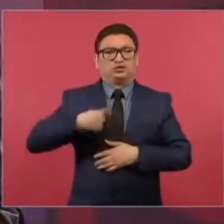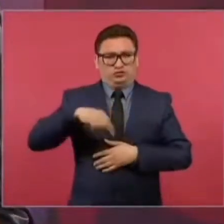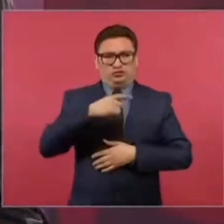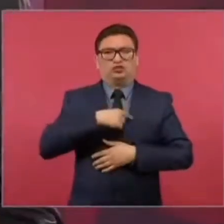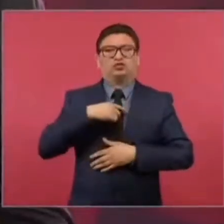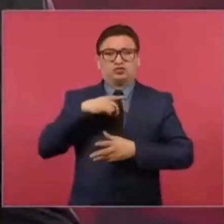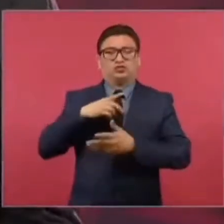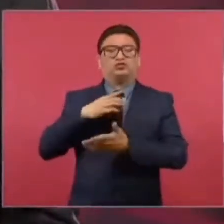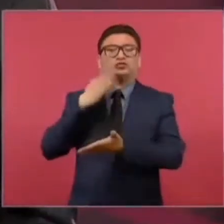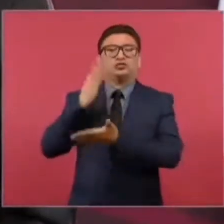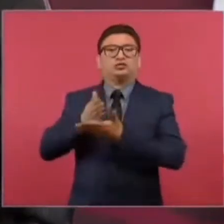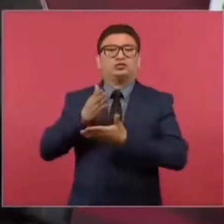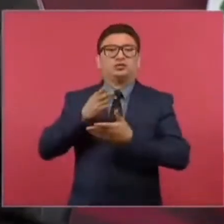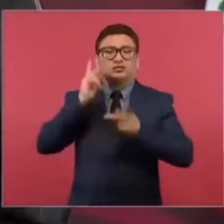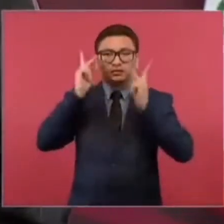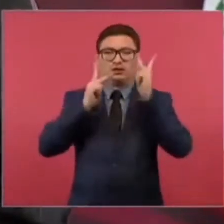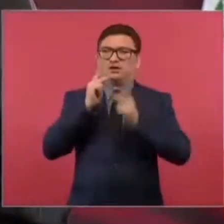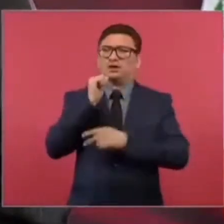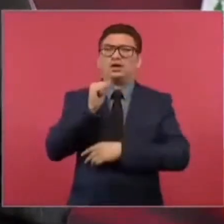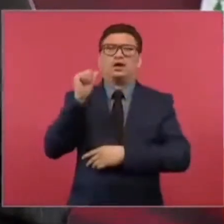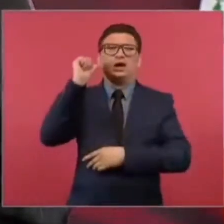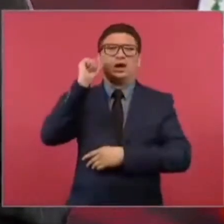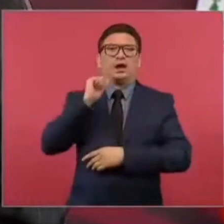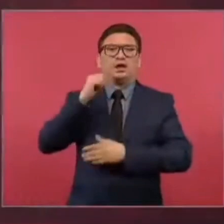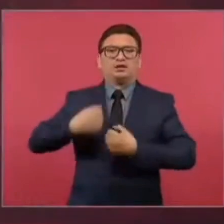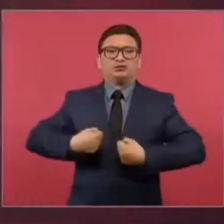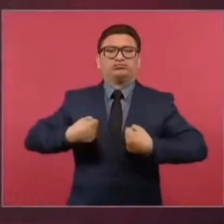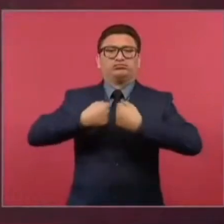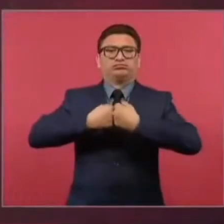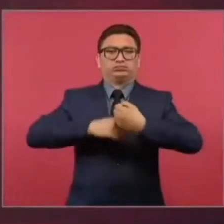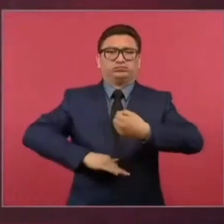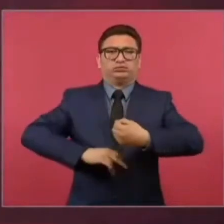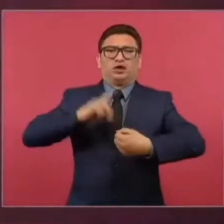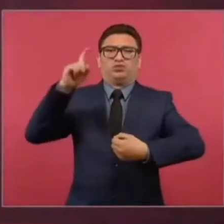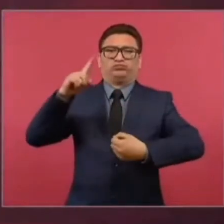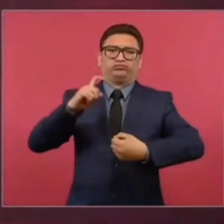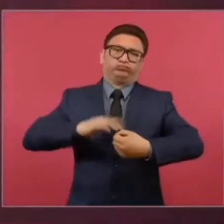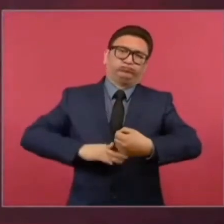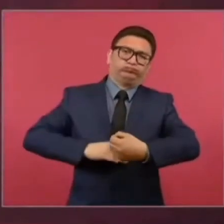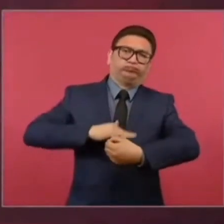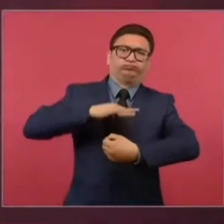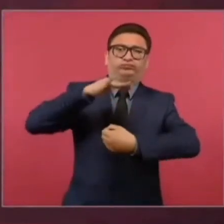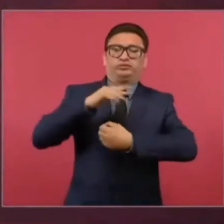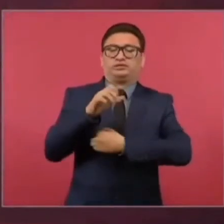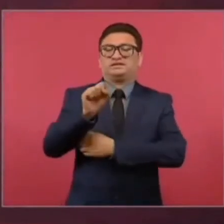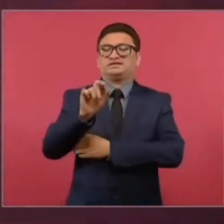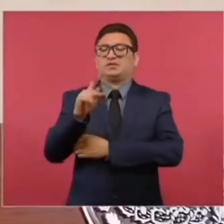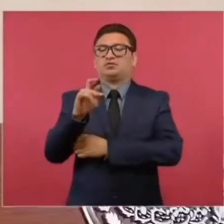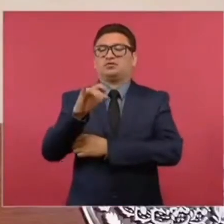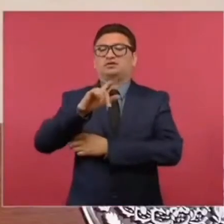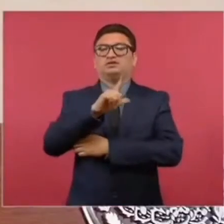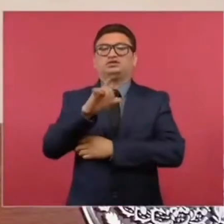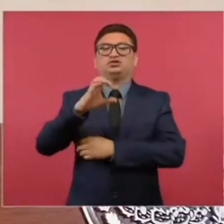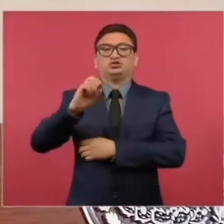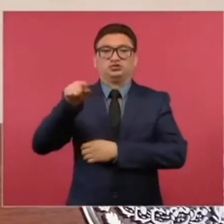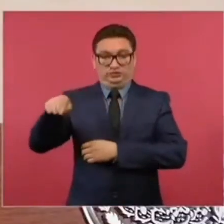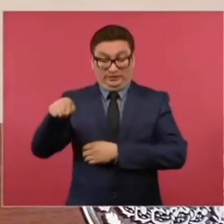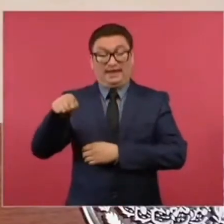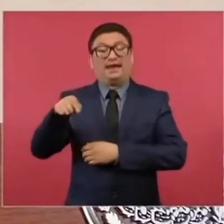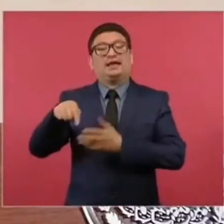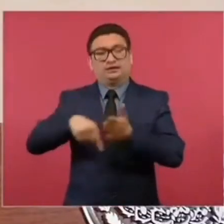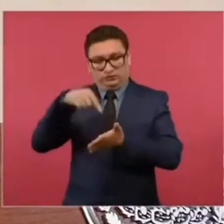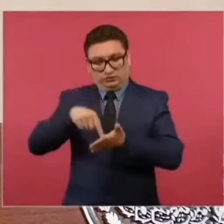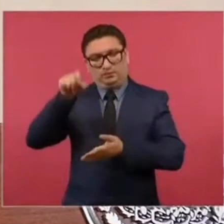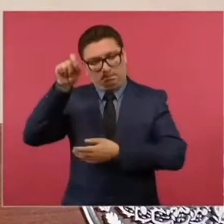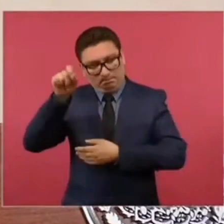estuvimos también ayer en la presa Zapotillo. Y ahí